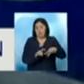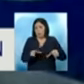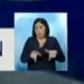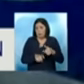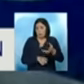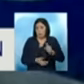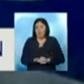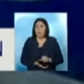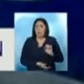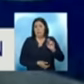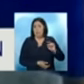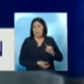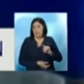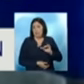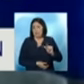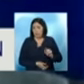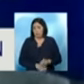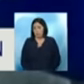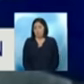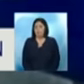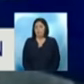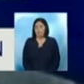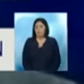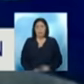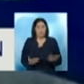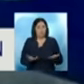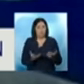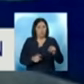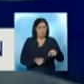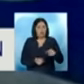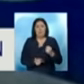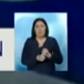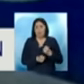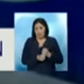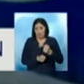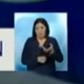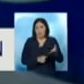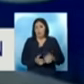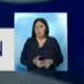zona de Santiago de Tuna, donde desarrollaron una campaña médica.